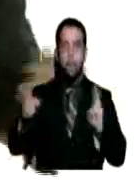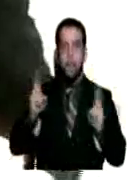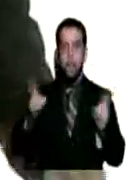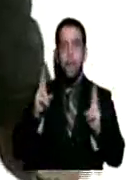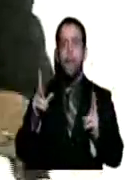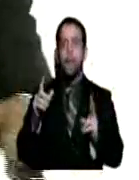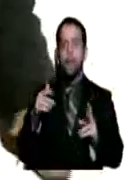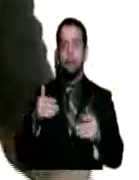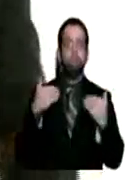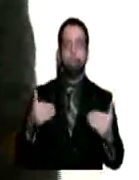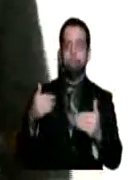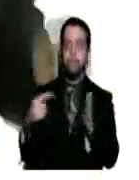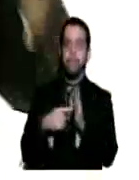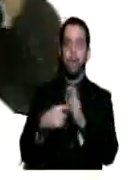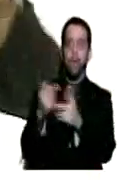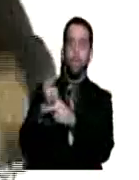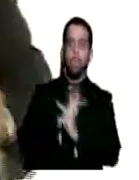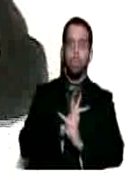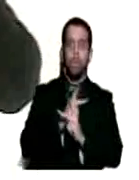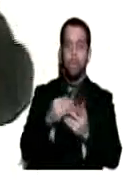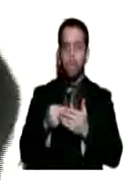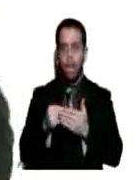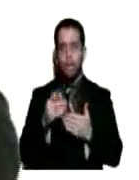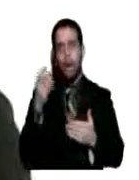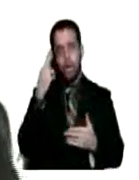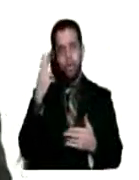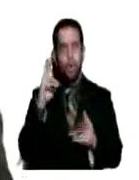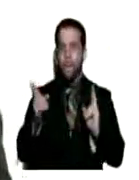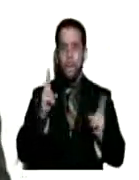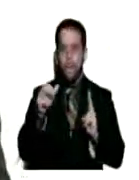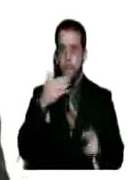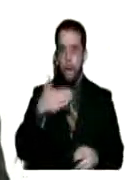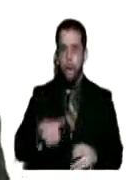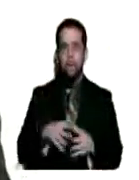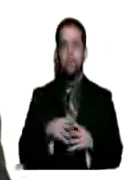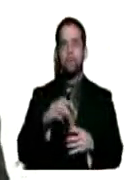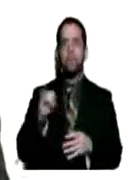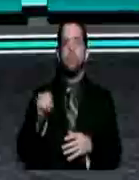deudas en las que no se debieron haber metido y que ahora tenemos que pagar nosotros. José Alberto Irizarry, Noticias 24/7.